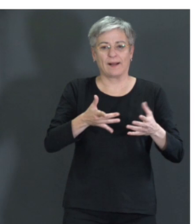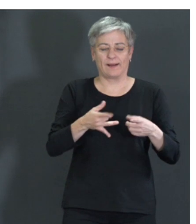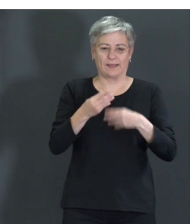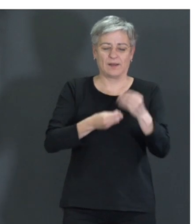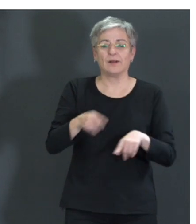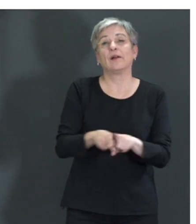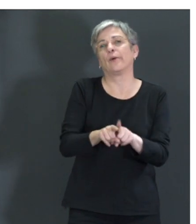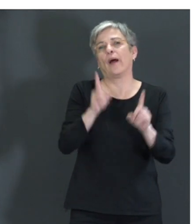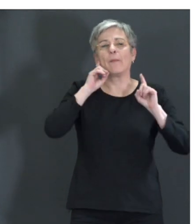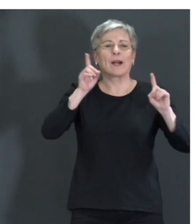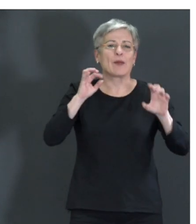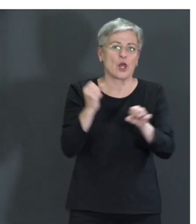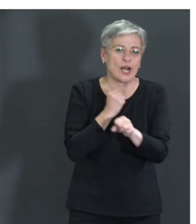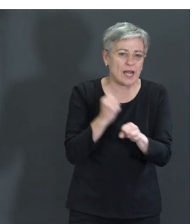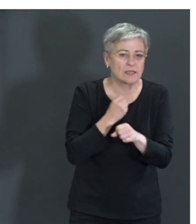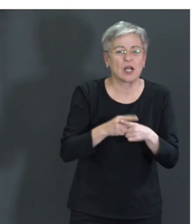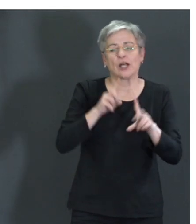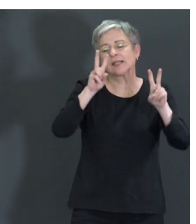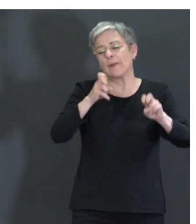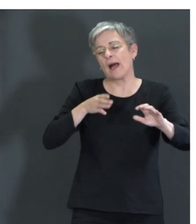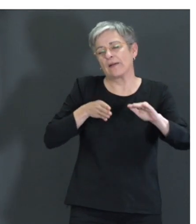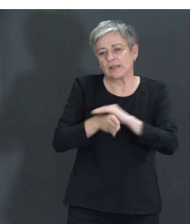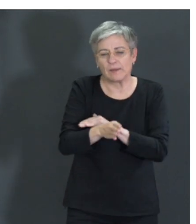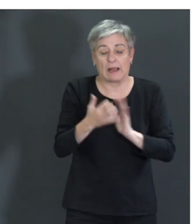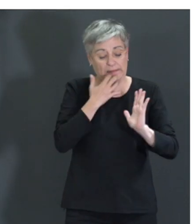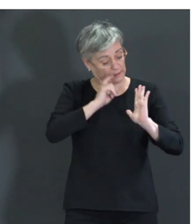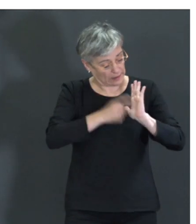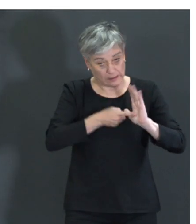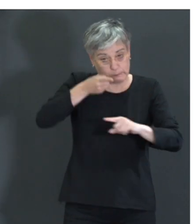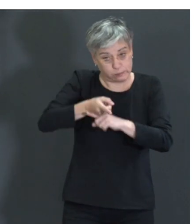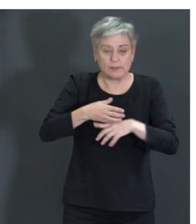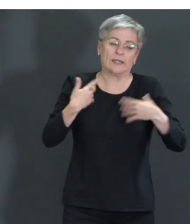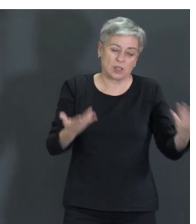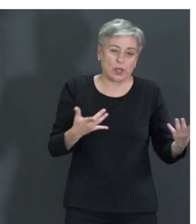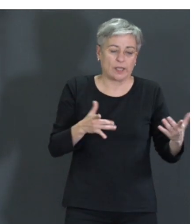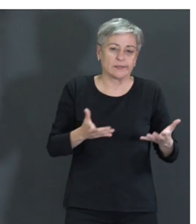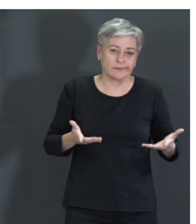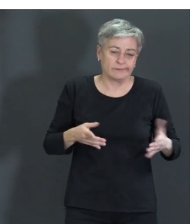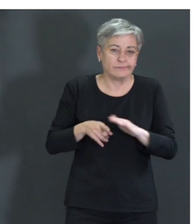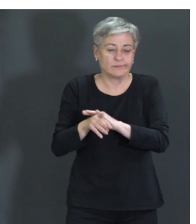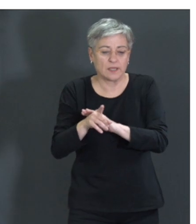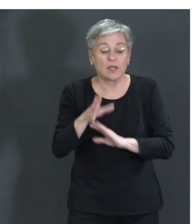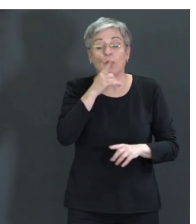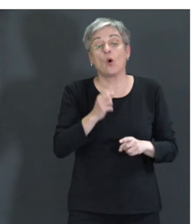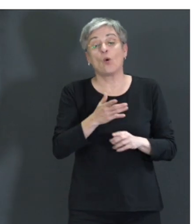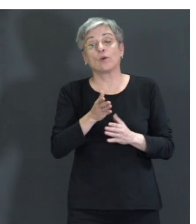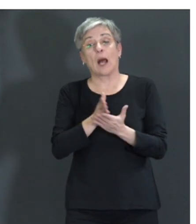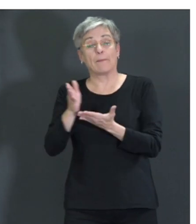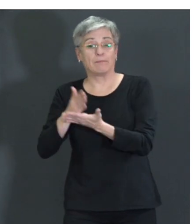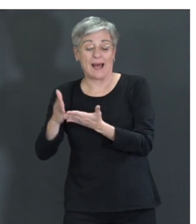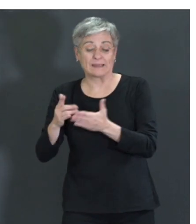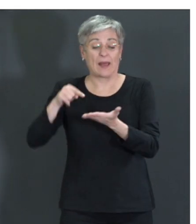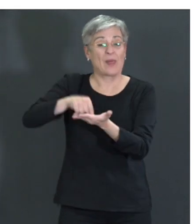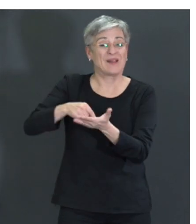prevención de riesgos, pasa en temas de accesibilidad, bueno, pasa en todos los ámbitos, ¿no? Hay por un lado una demanda social, luego hay una